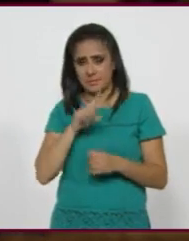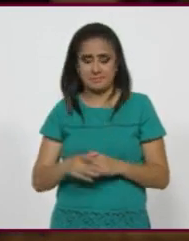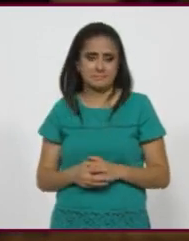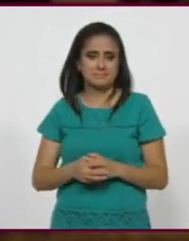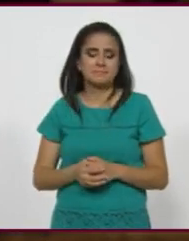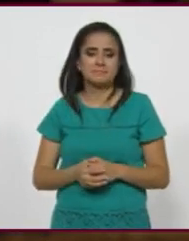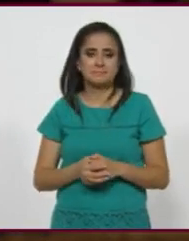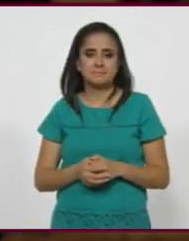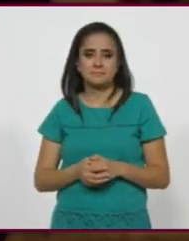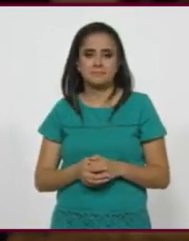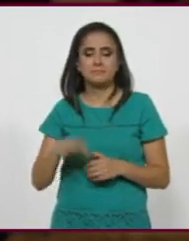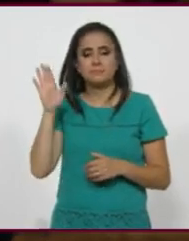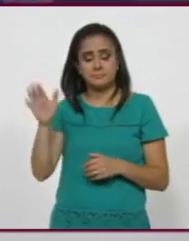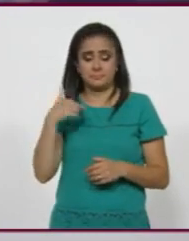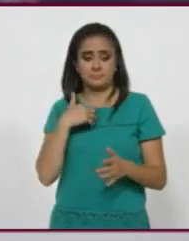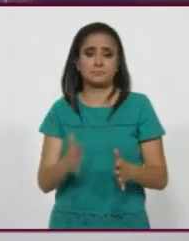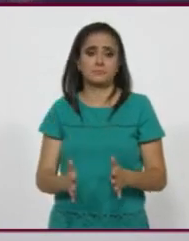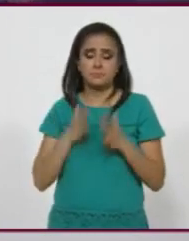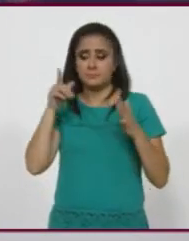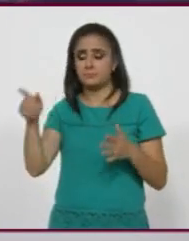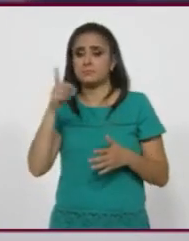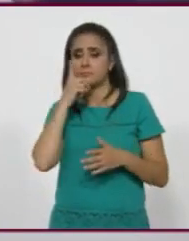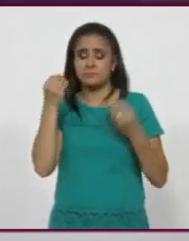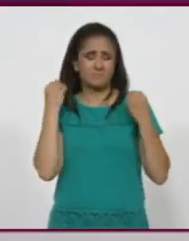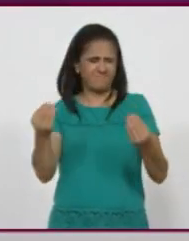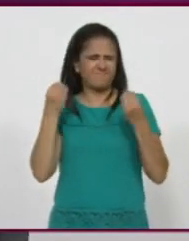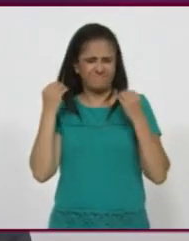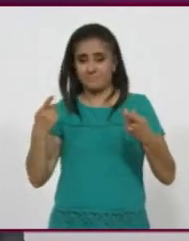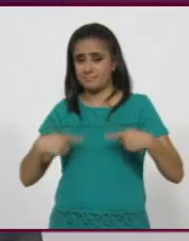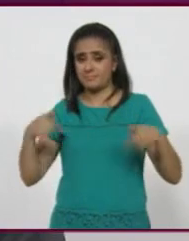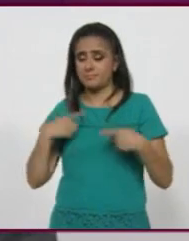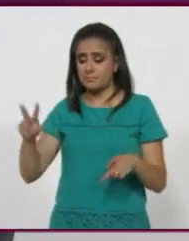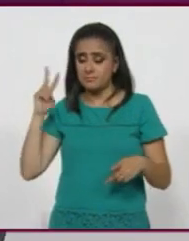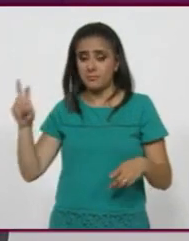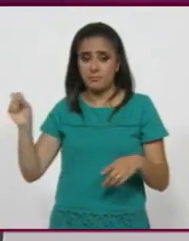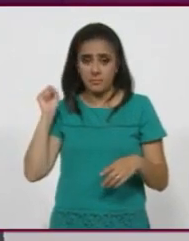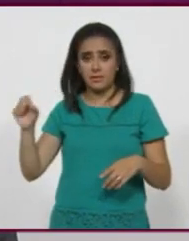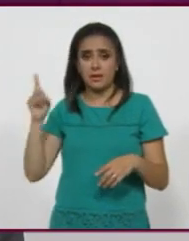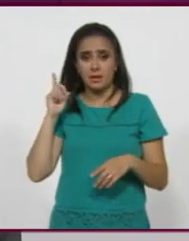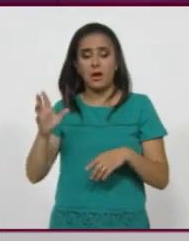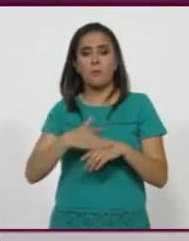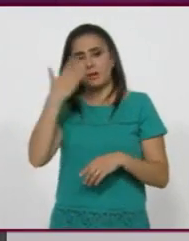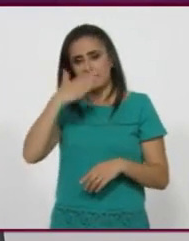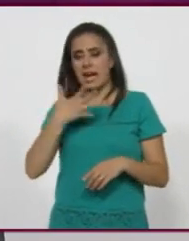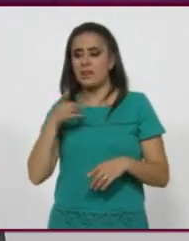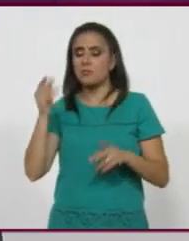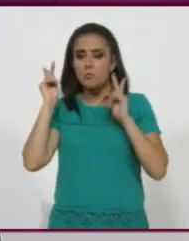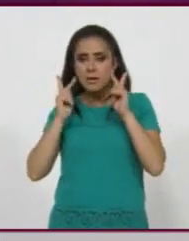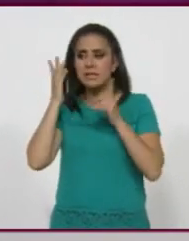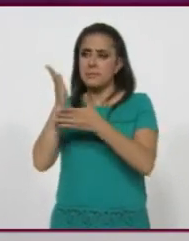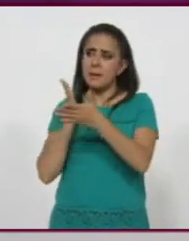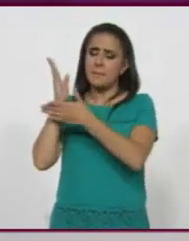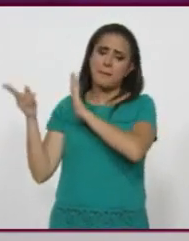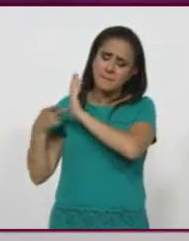Oye, me llama la atención que digas que hubo tanta, pero tanta gente este fin de semana y sobre todo con todas las visitas que tú has hecho al